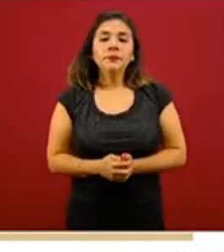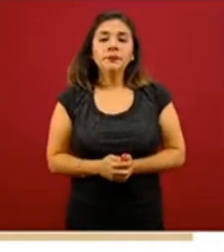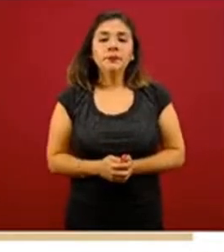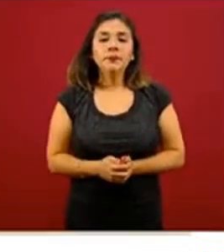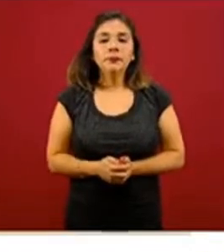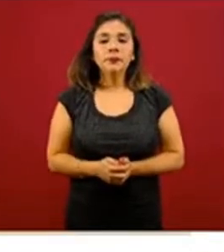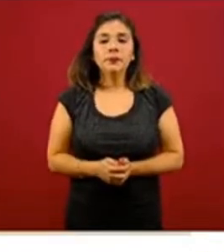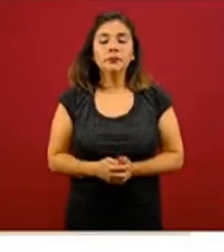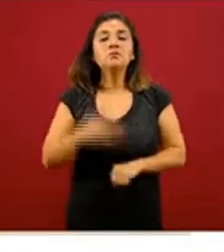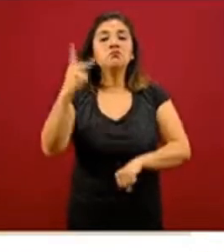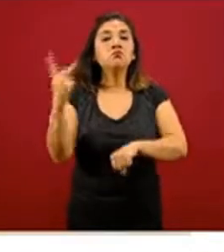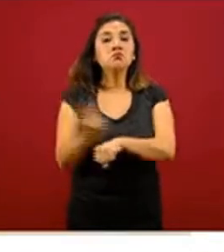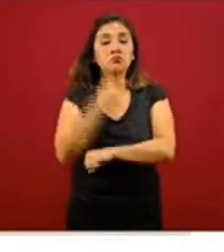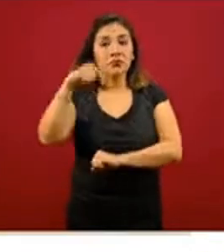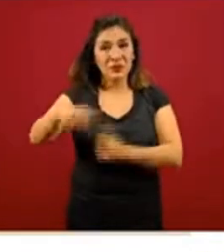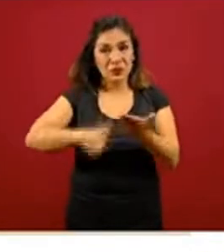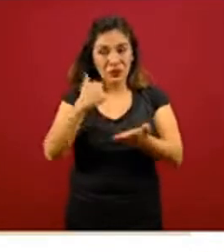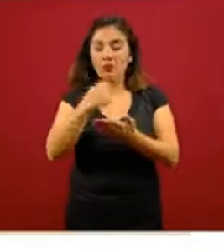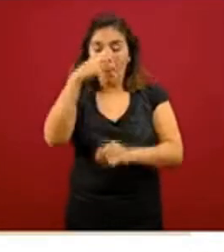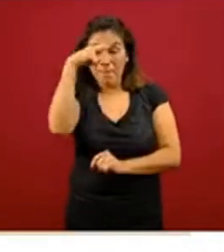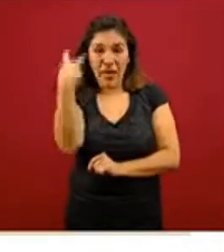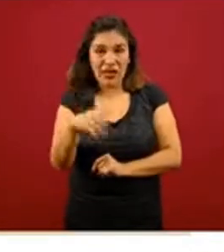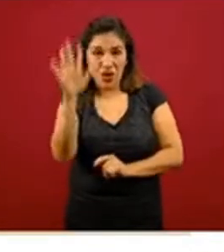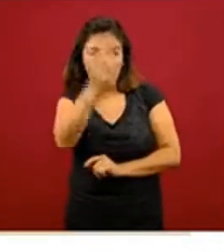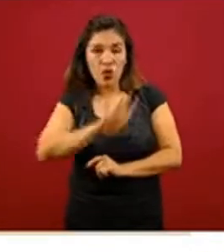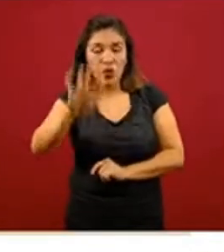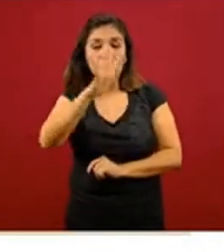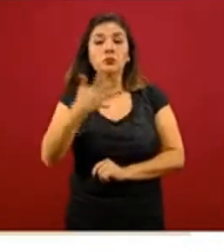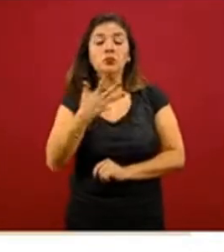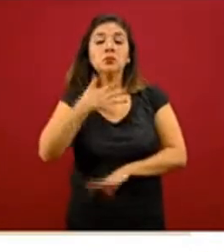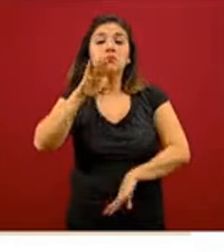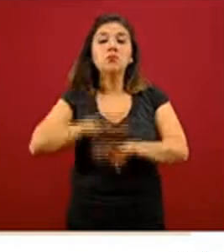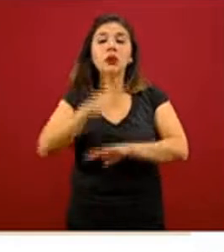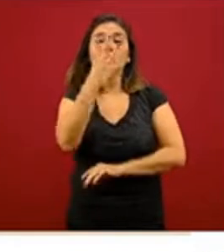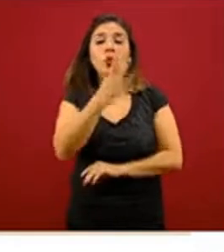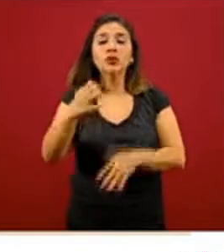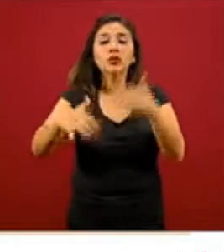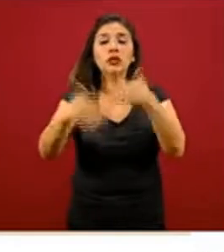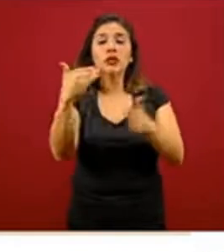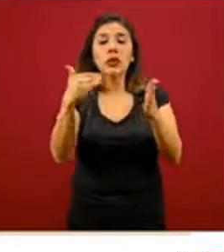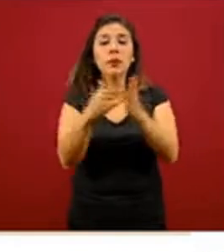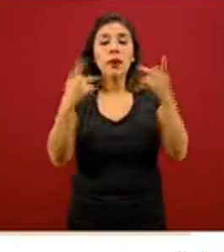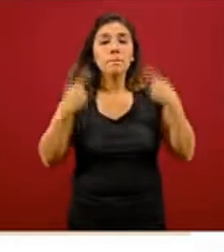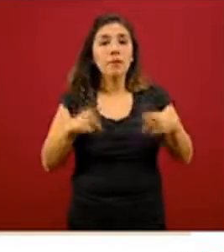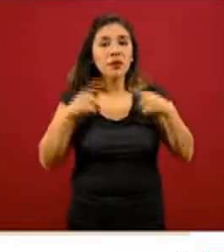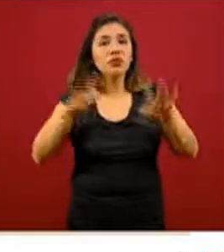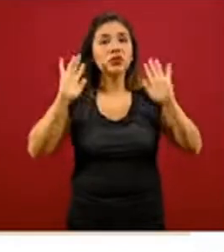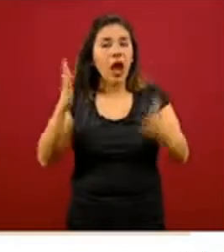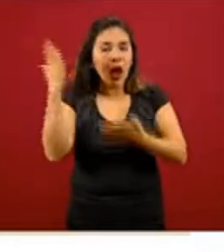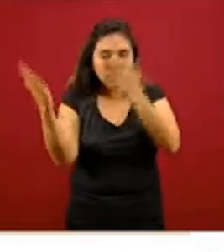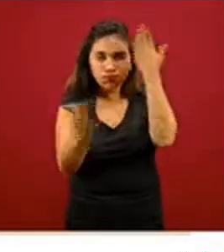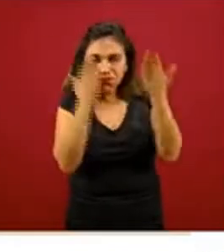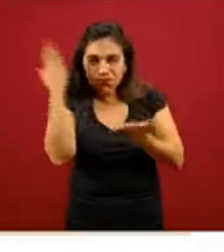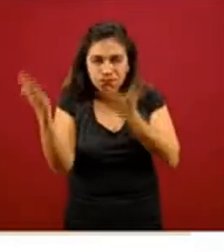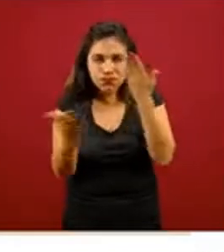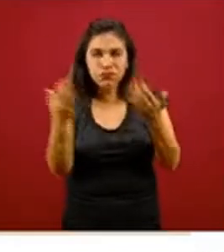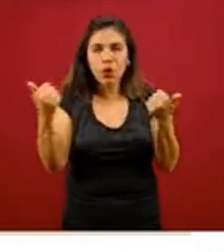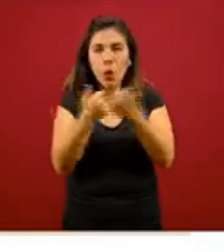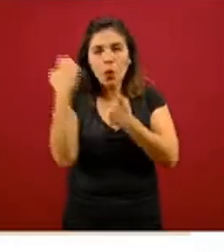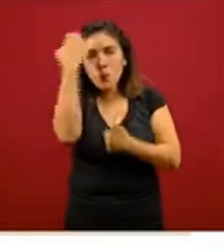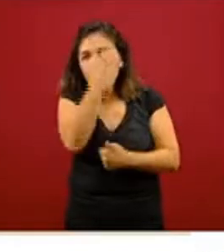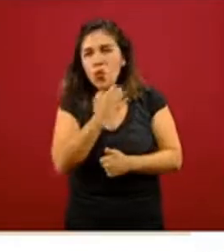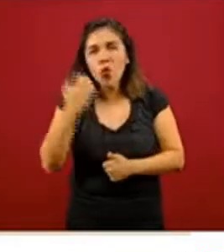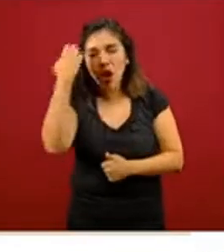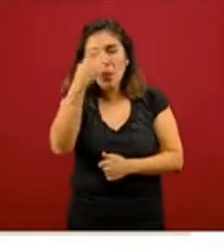actualizaciones para las cifras del día de hoy. Más de 415,000 personas que han sido estudiadas, que fueron clasificadas